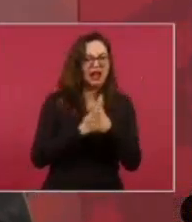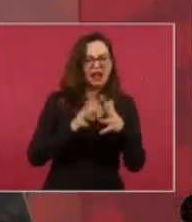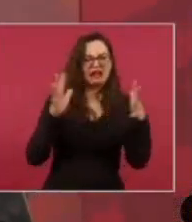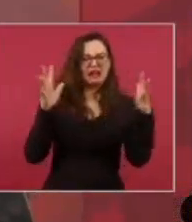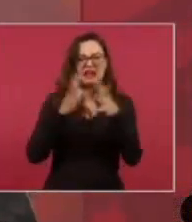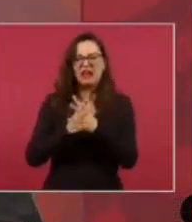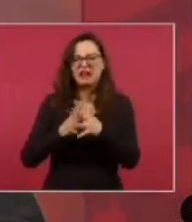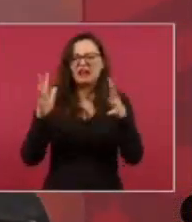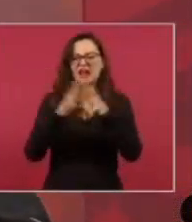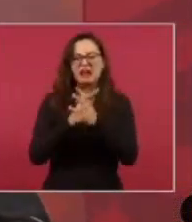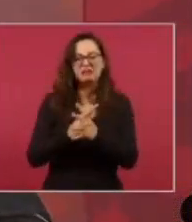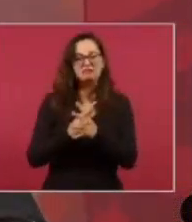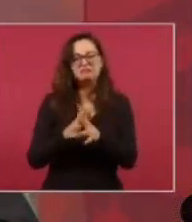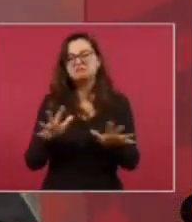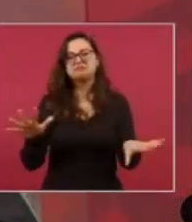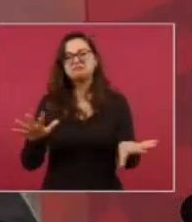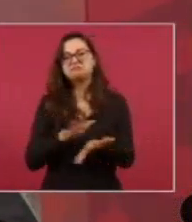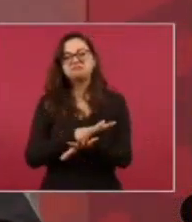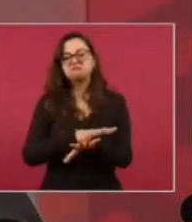Ahora no,